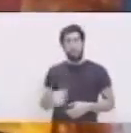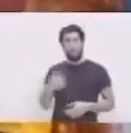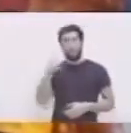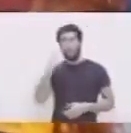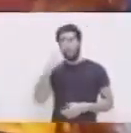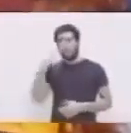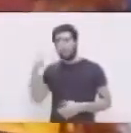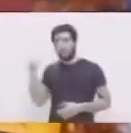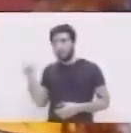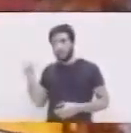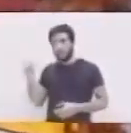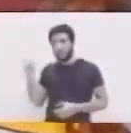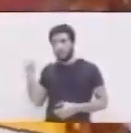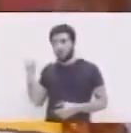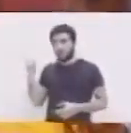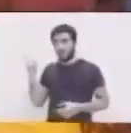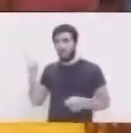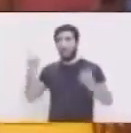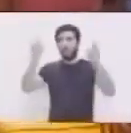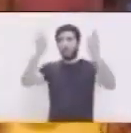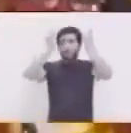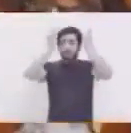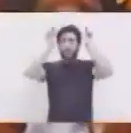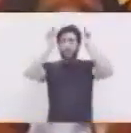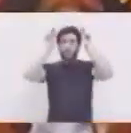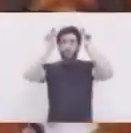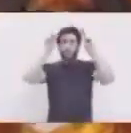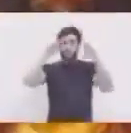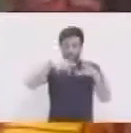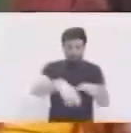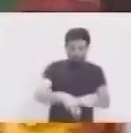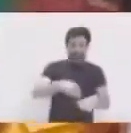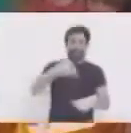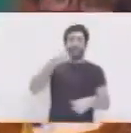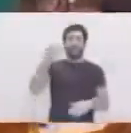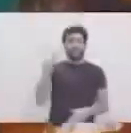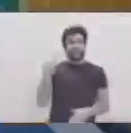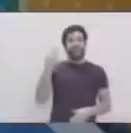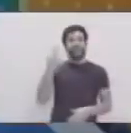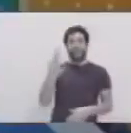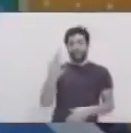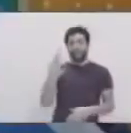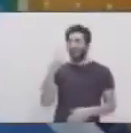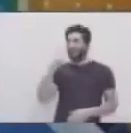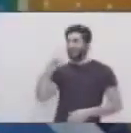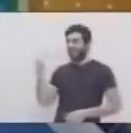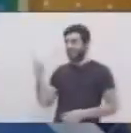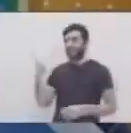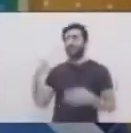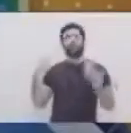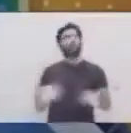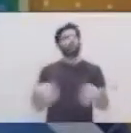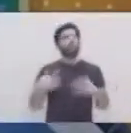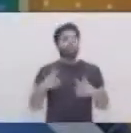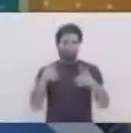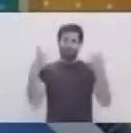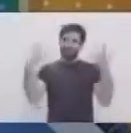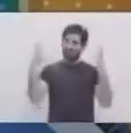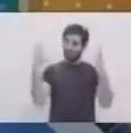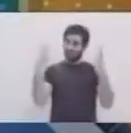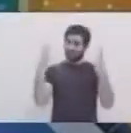encontraste? Es un conejito. Un hermoso conejo. Conejito. ¿Qué les parece si le damos un aplauso a nuestro